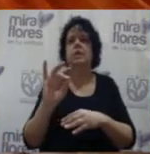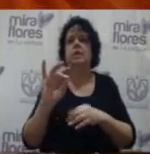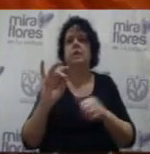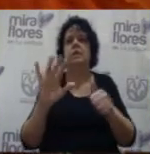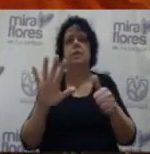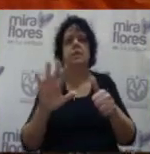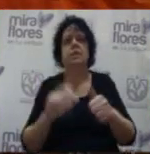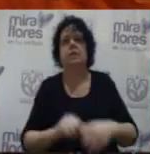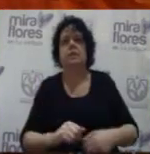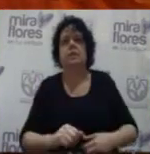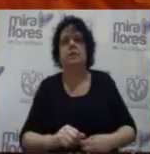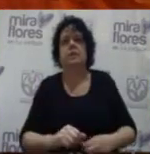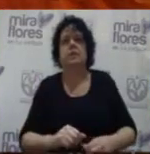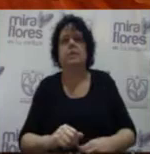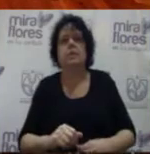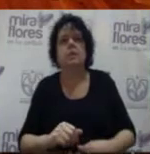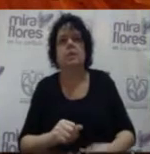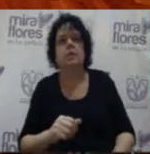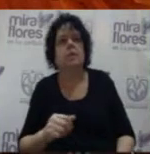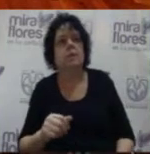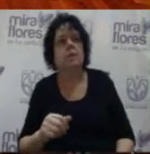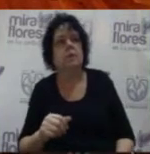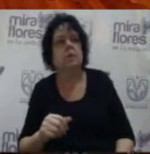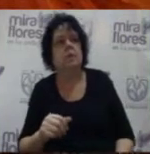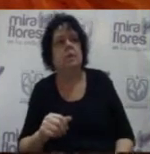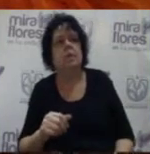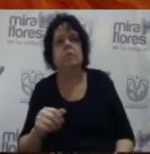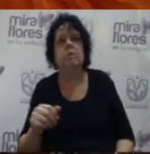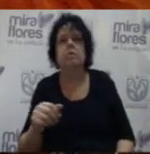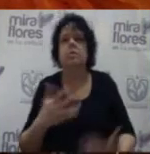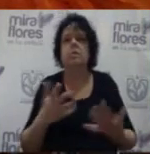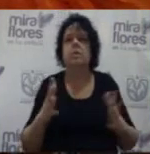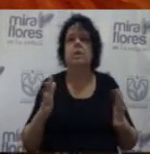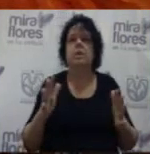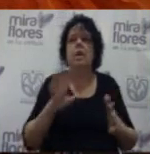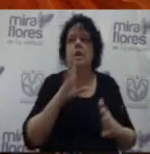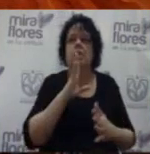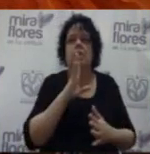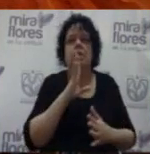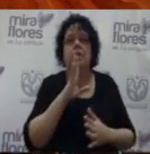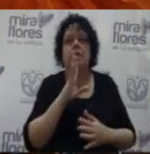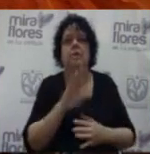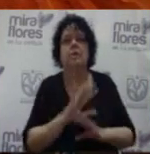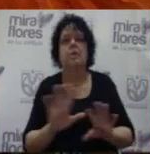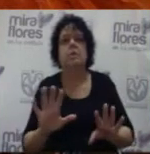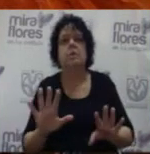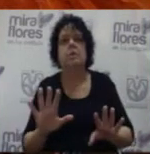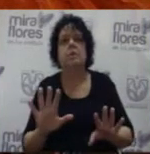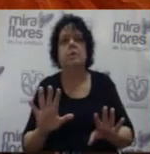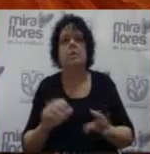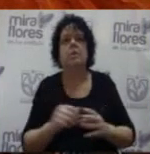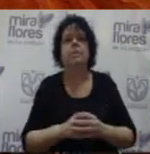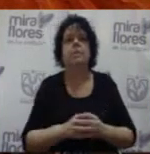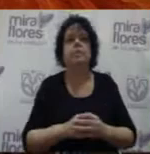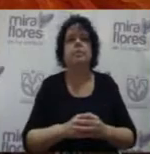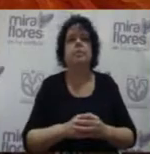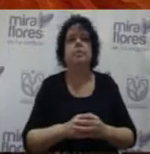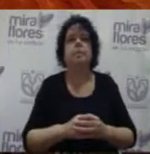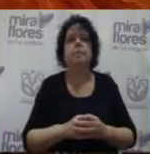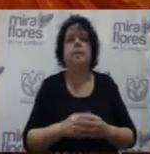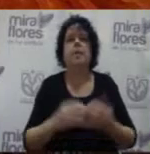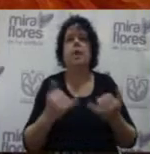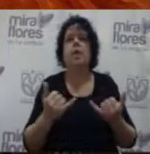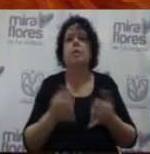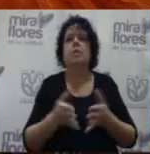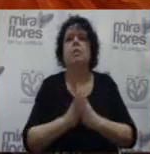debate, ofrezco el uso de la palabra. No teniendo uso de la palabra solicitada, vamos a proceder al